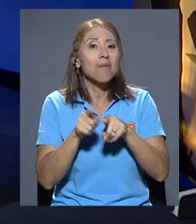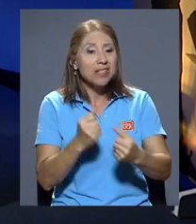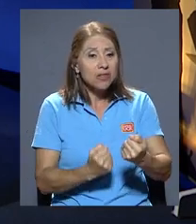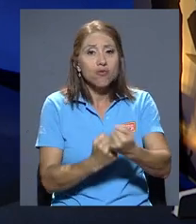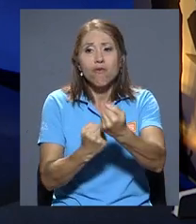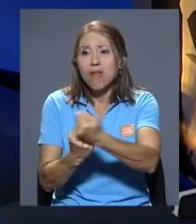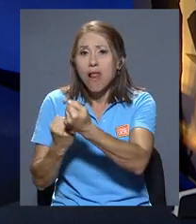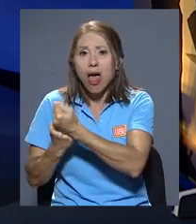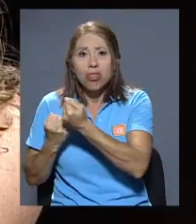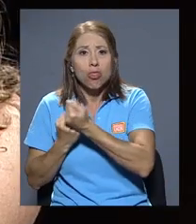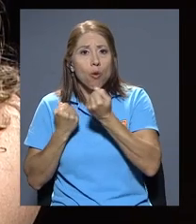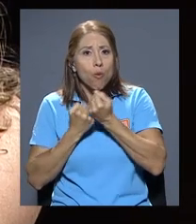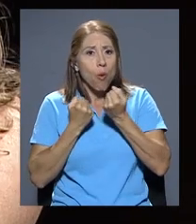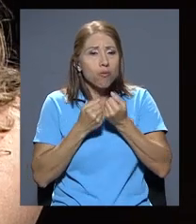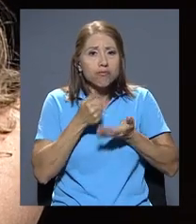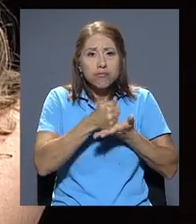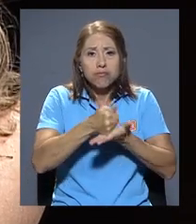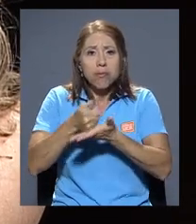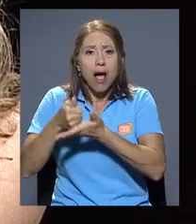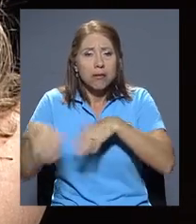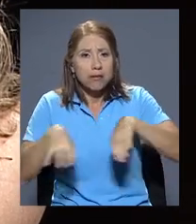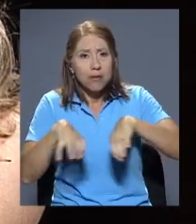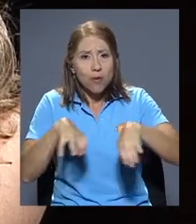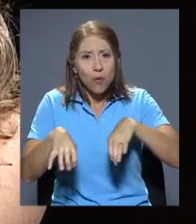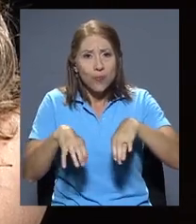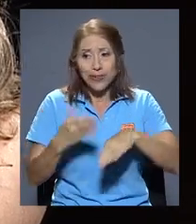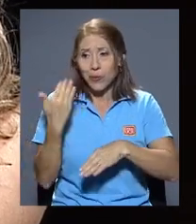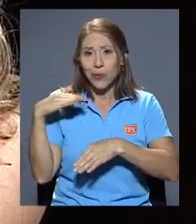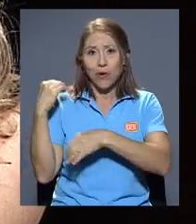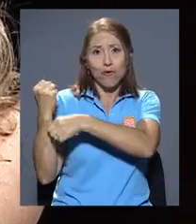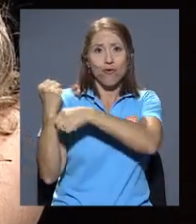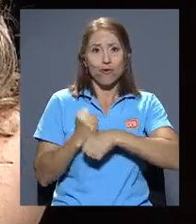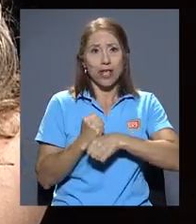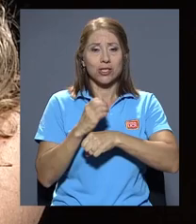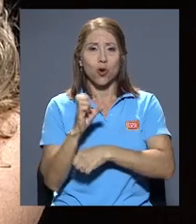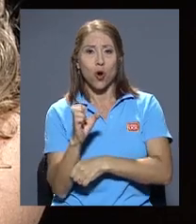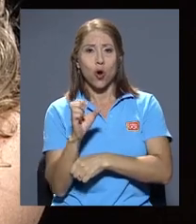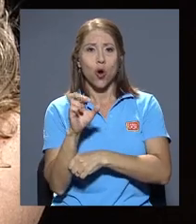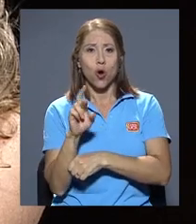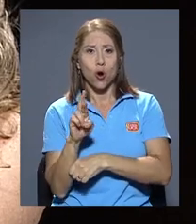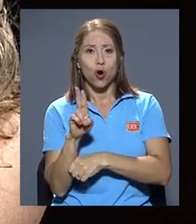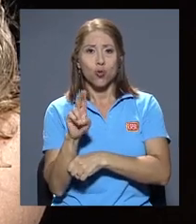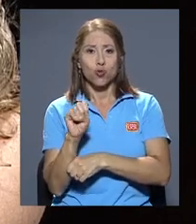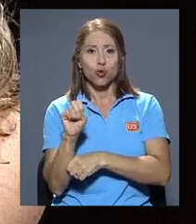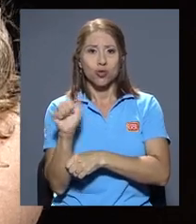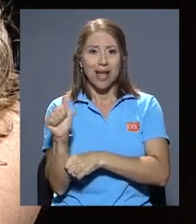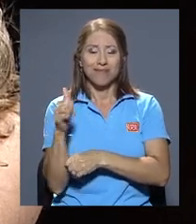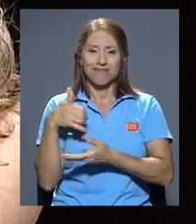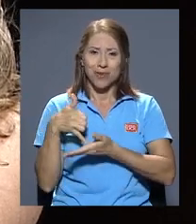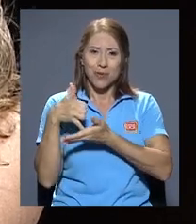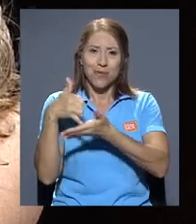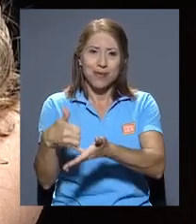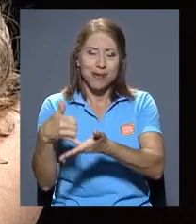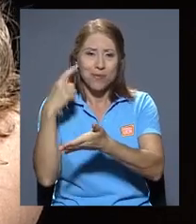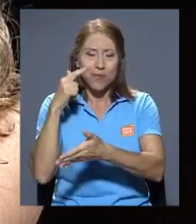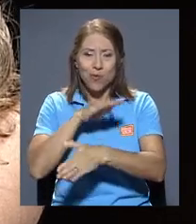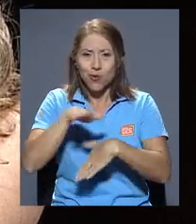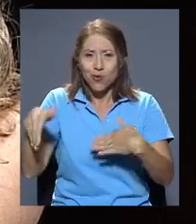activo, como a él le gusta definirse. Recientemente la Fundación Cruza le acaba de dar un premio precisamente por toda